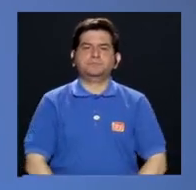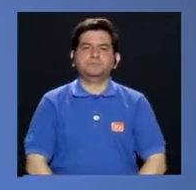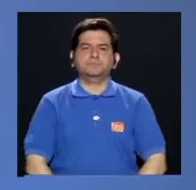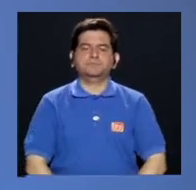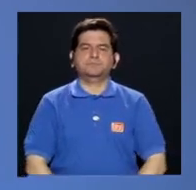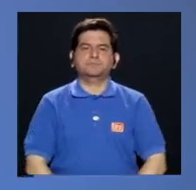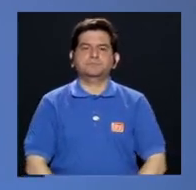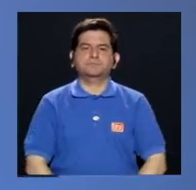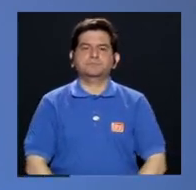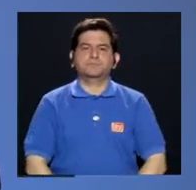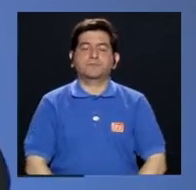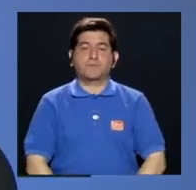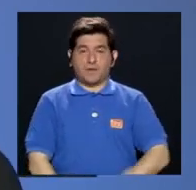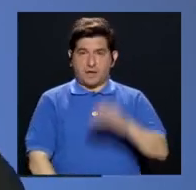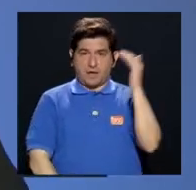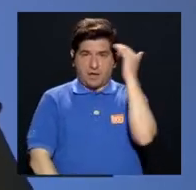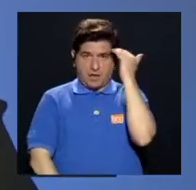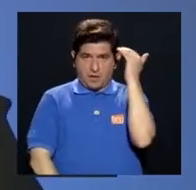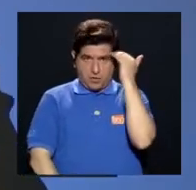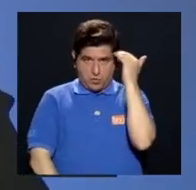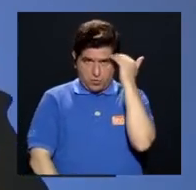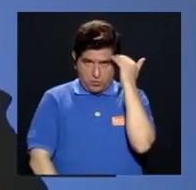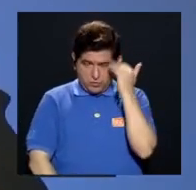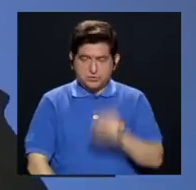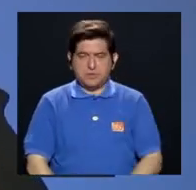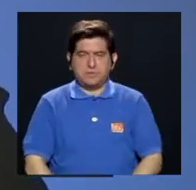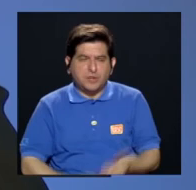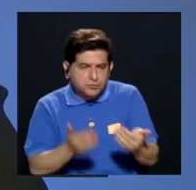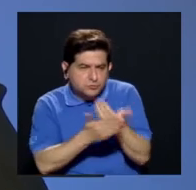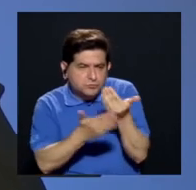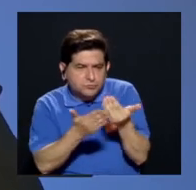En la generación de conocimiento o mediante ella,